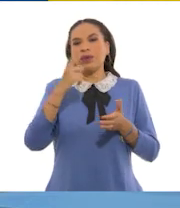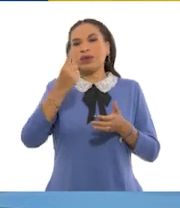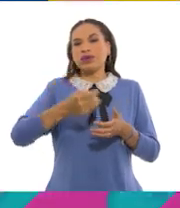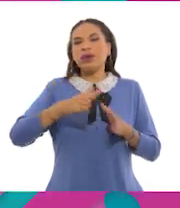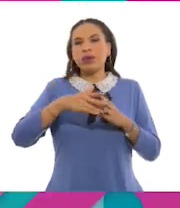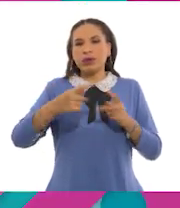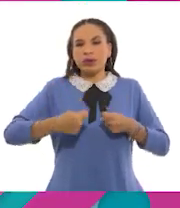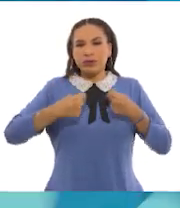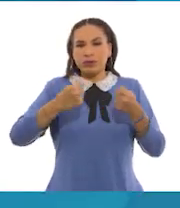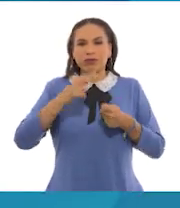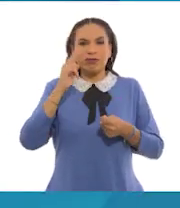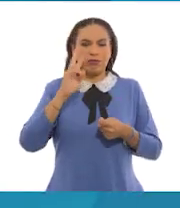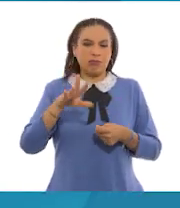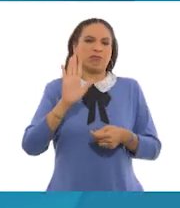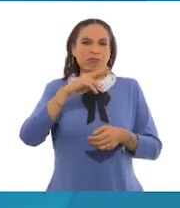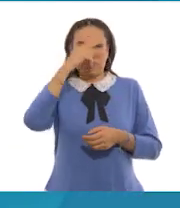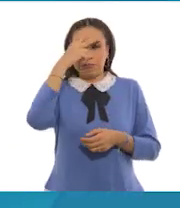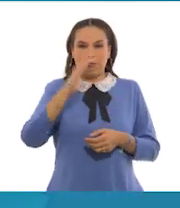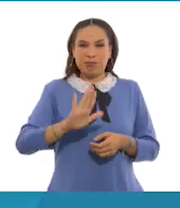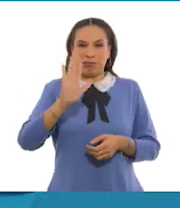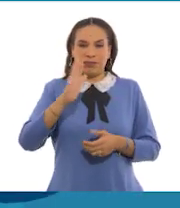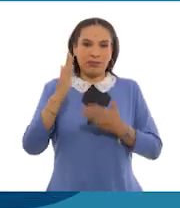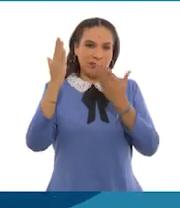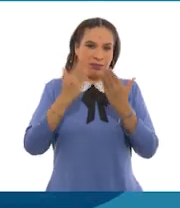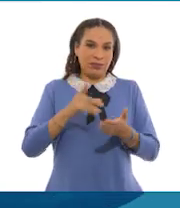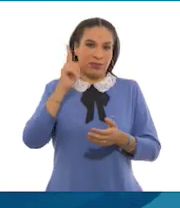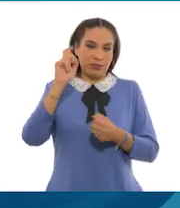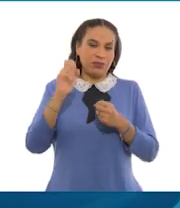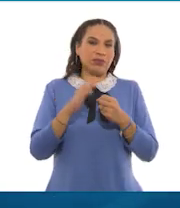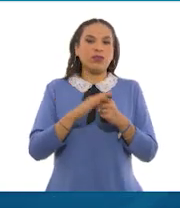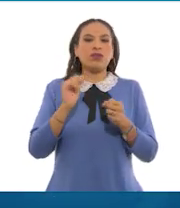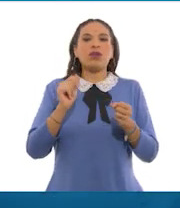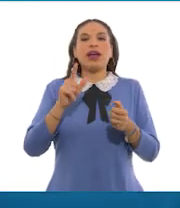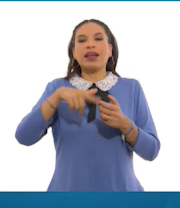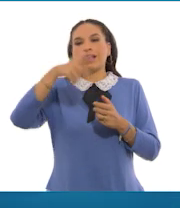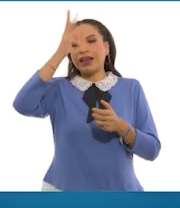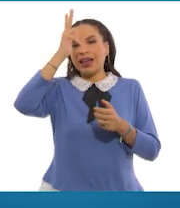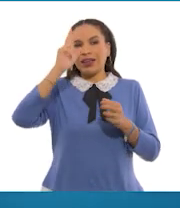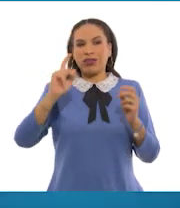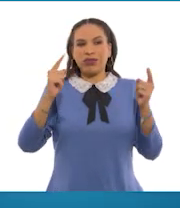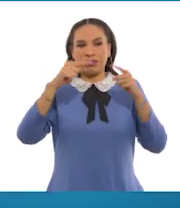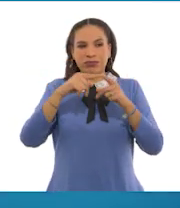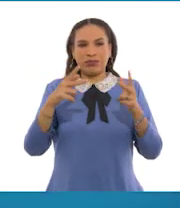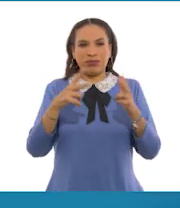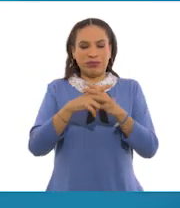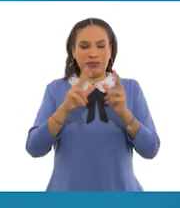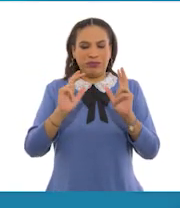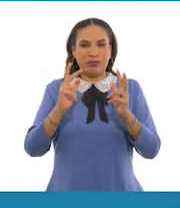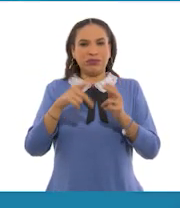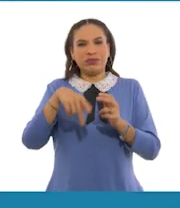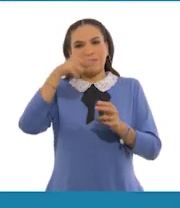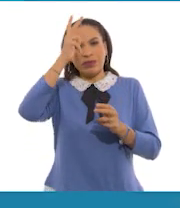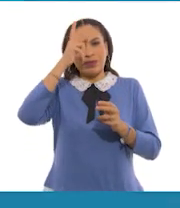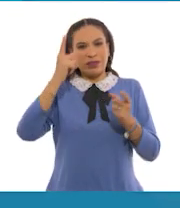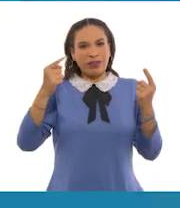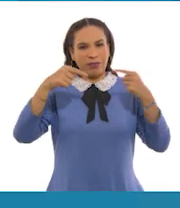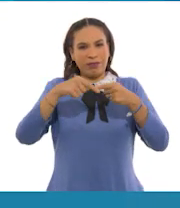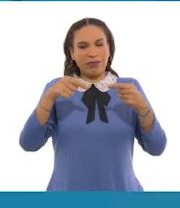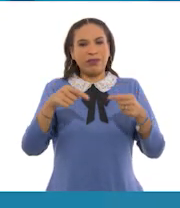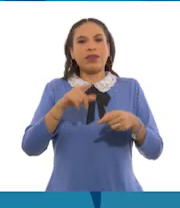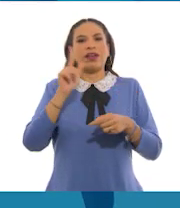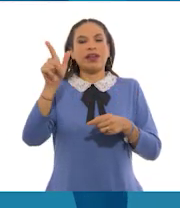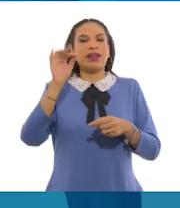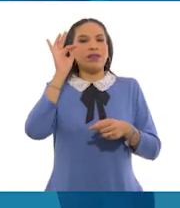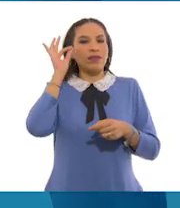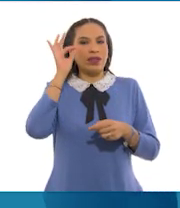tradición aparentemente muy mexicana que llegó desde allá fue la pelea de gallos, las cuales eran muy comunes en Filipinas y que gracias